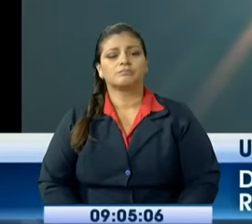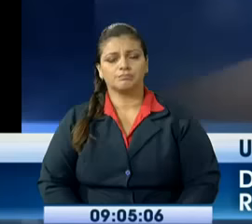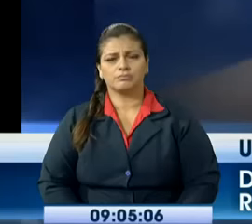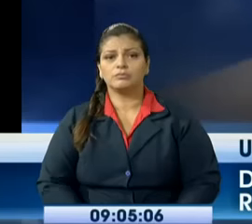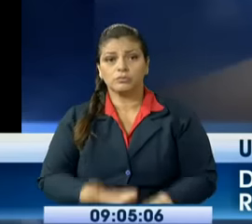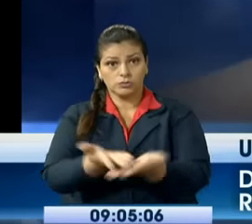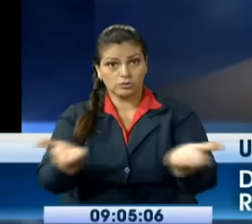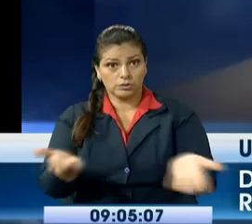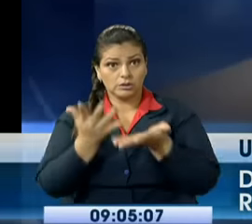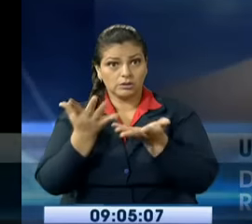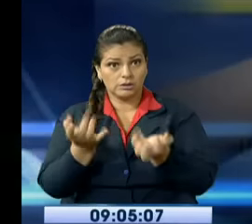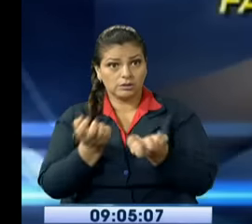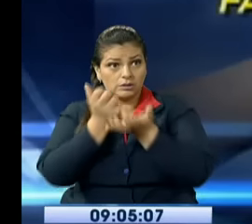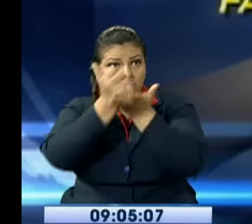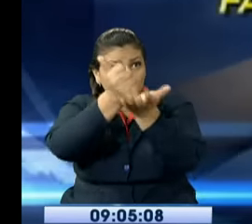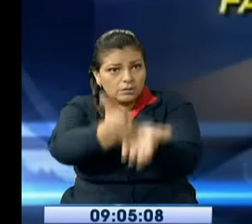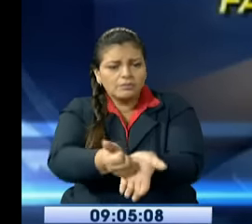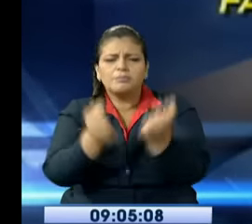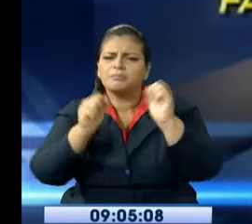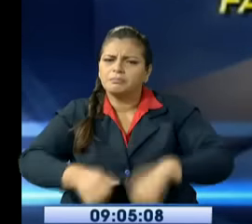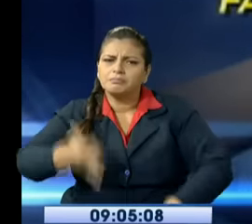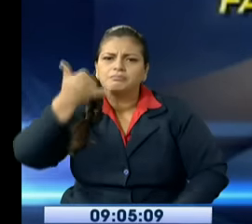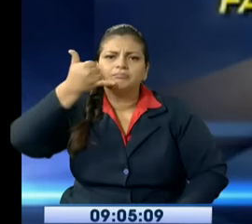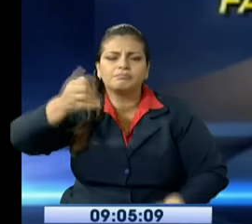número telefónico celular: